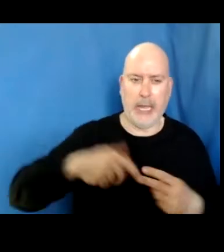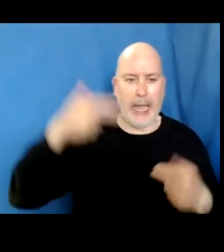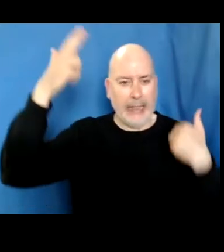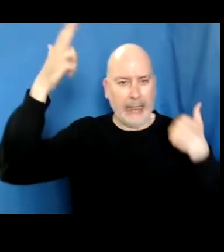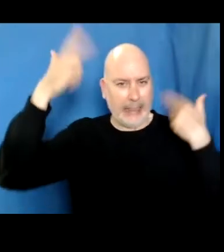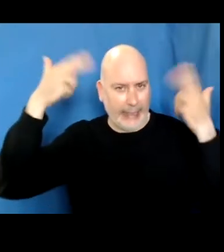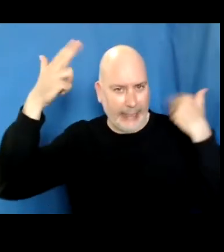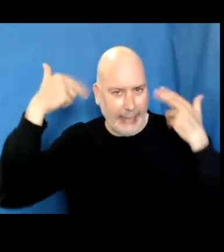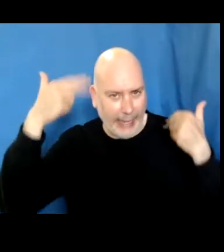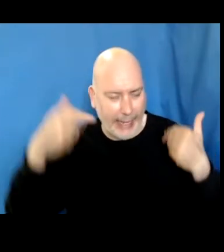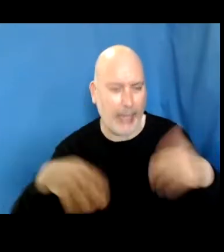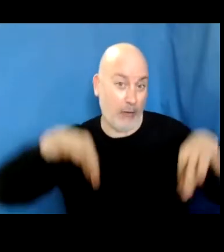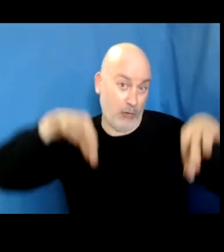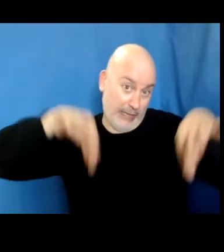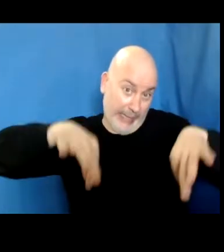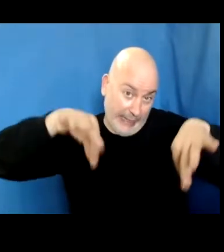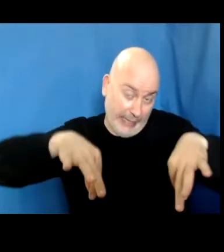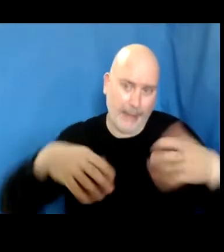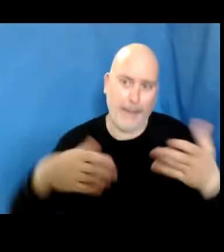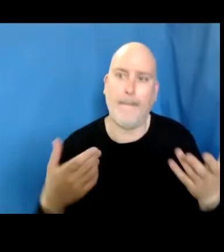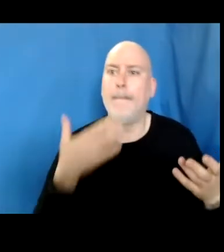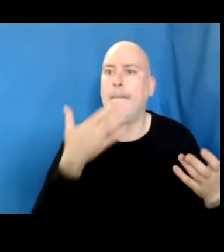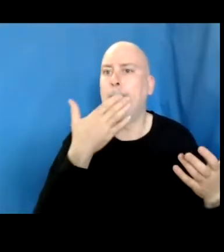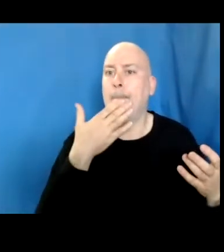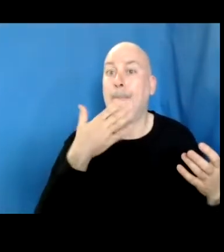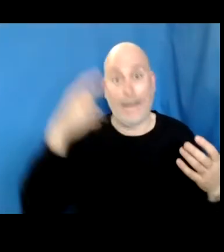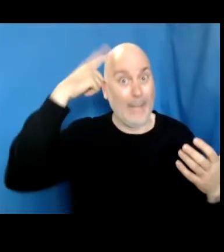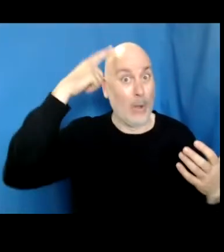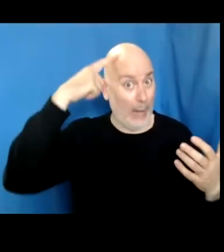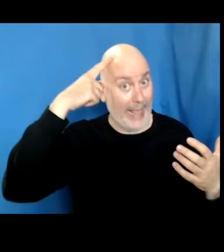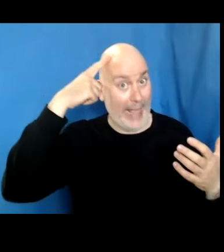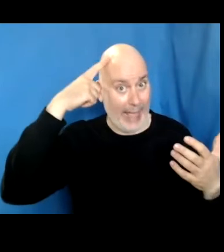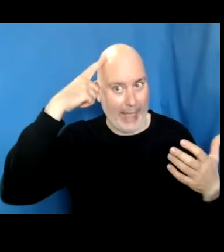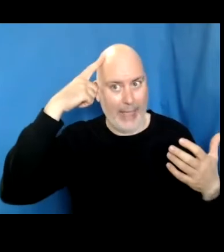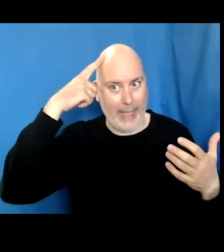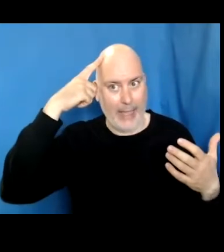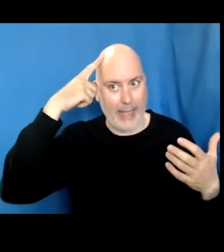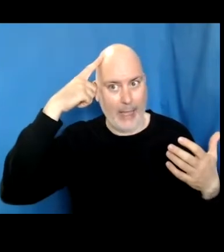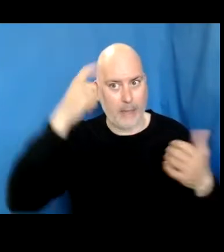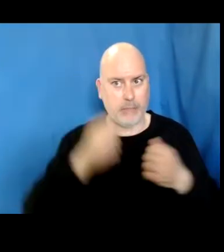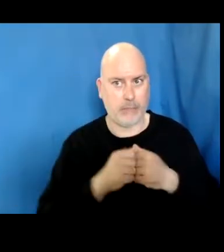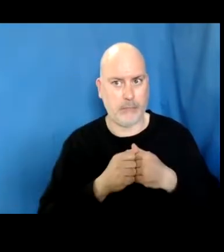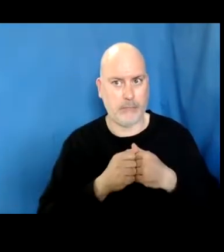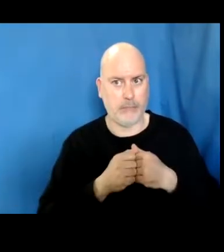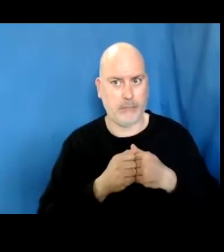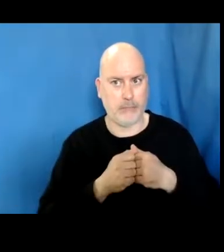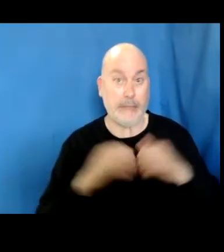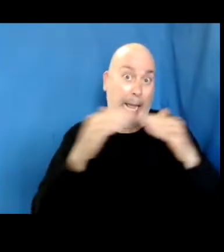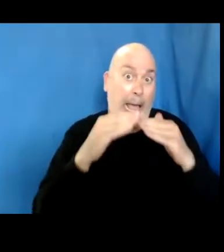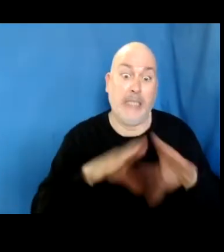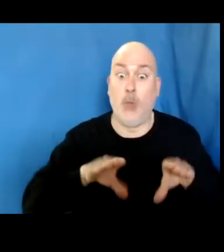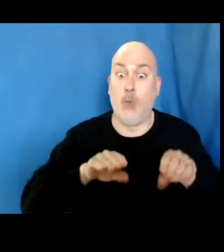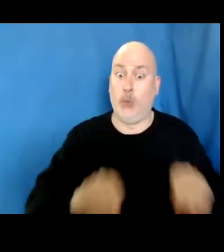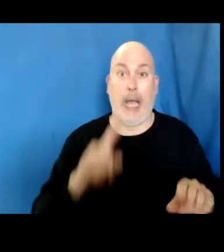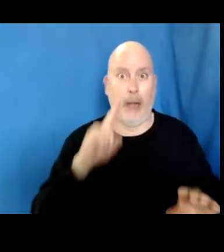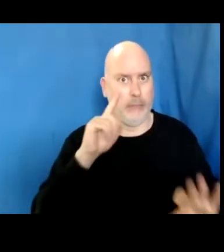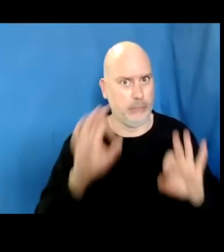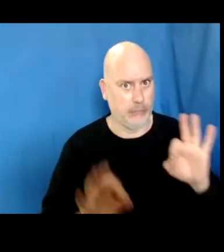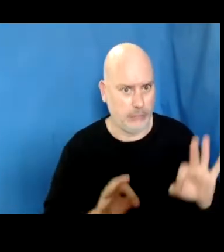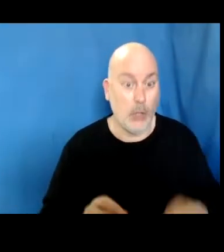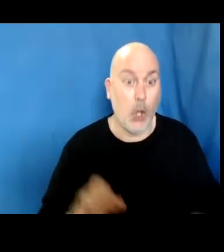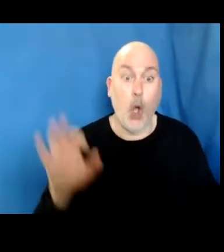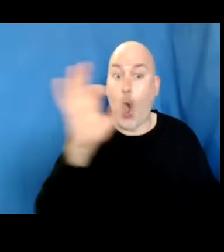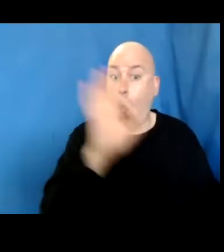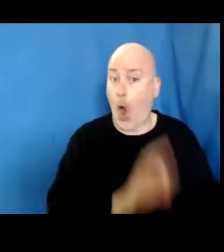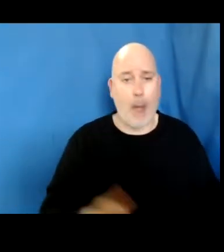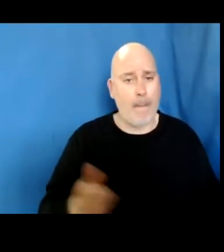pueden estar, los tintes de peluquería, no los tintes que podemos utilizar en casa, u otros materiales